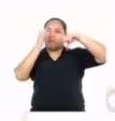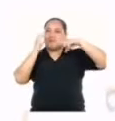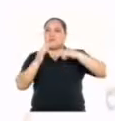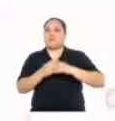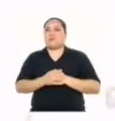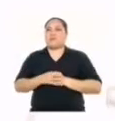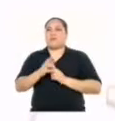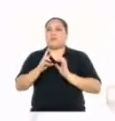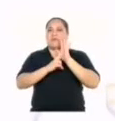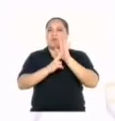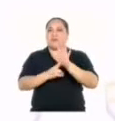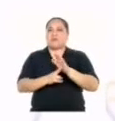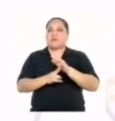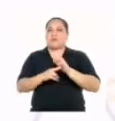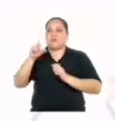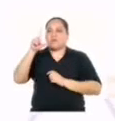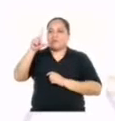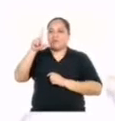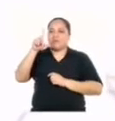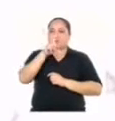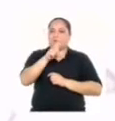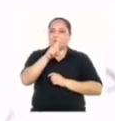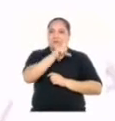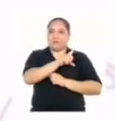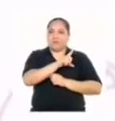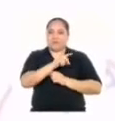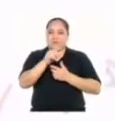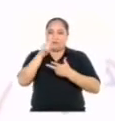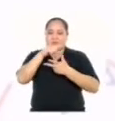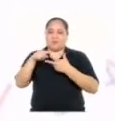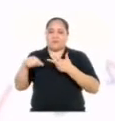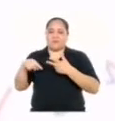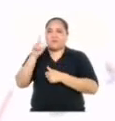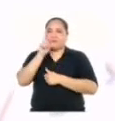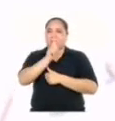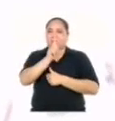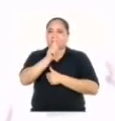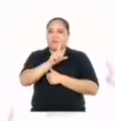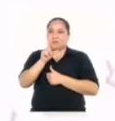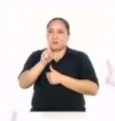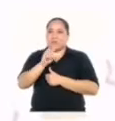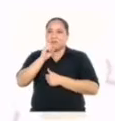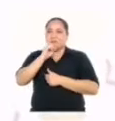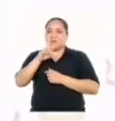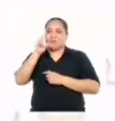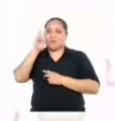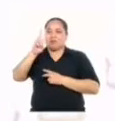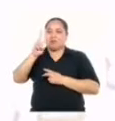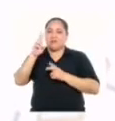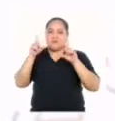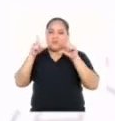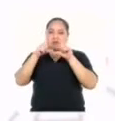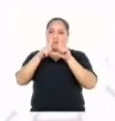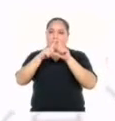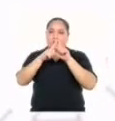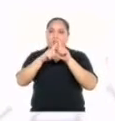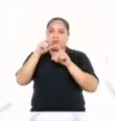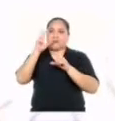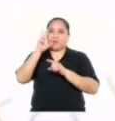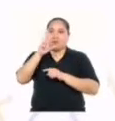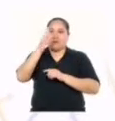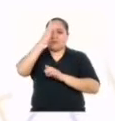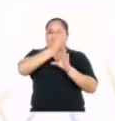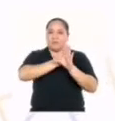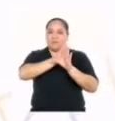se representa con L, L, L. Este dice que dos triángulos son congruentes si sus